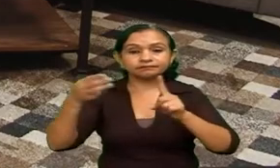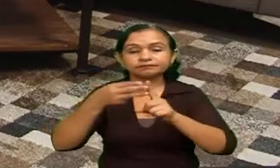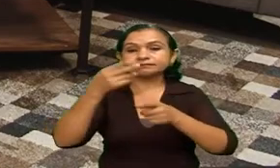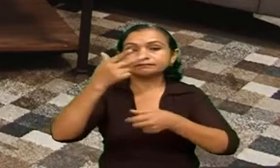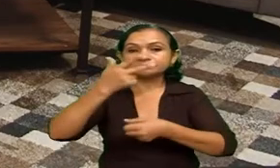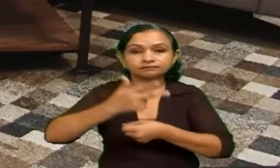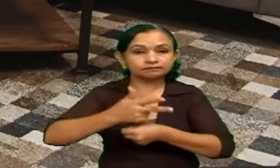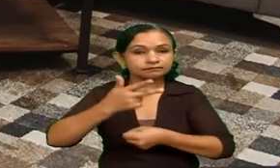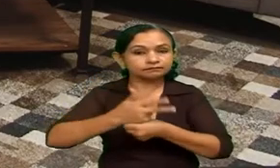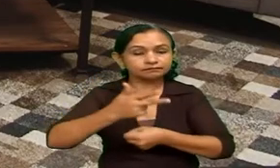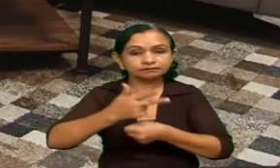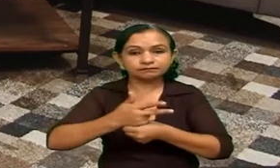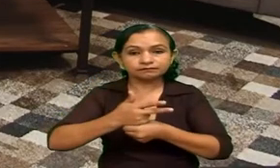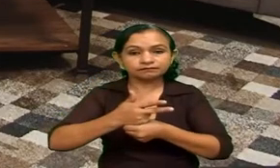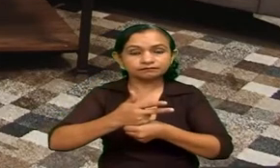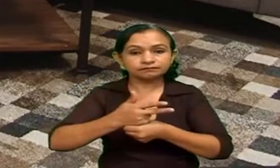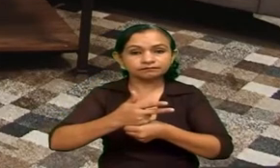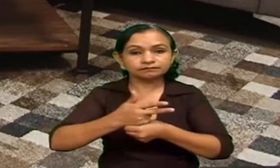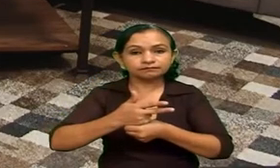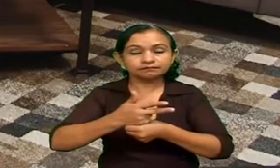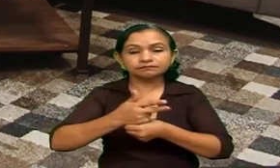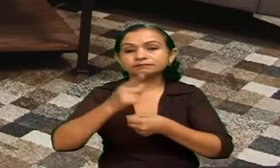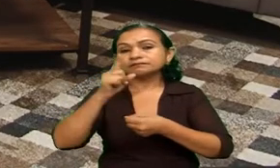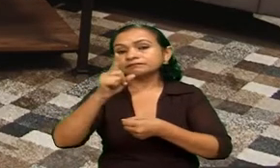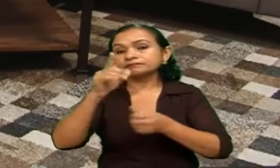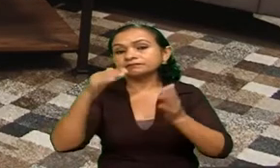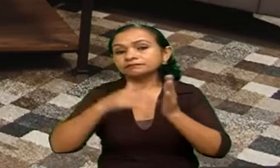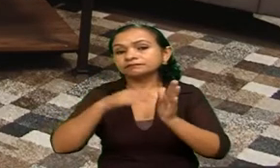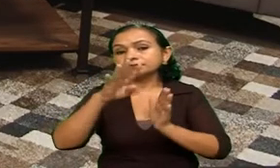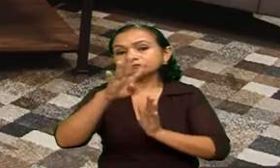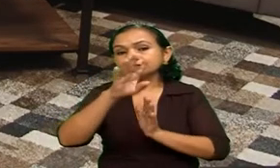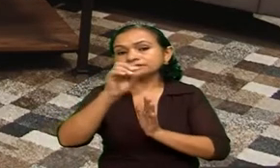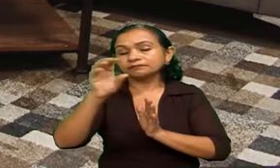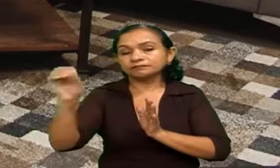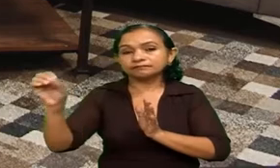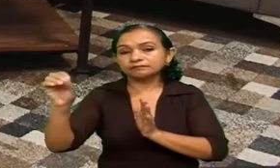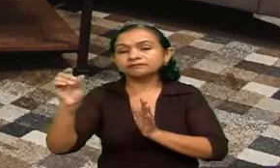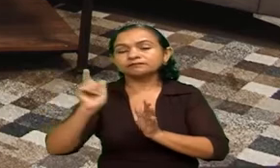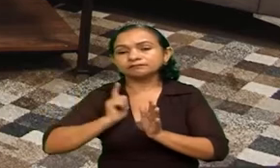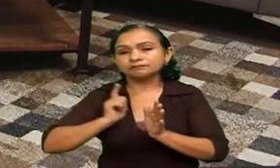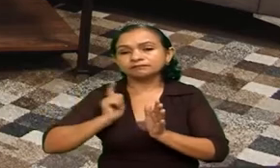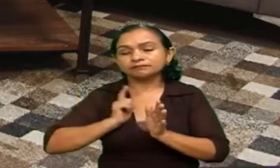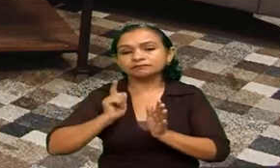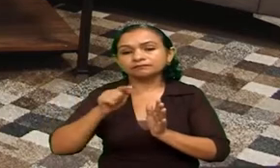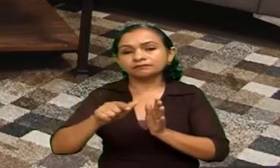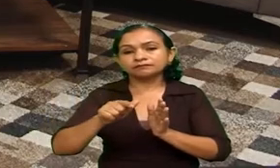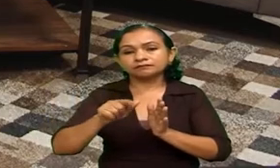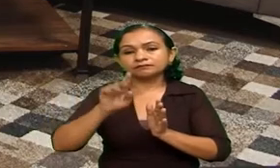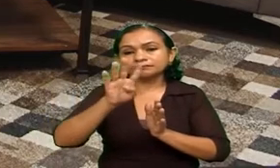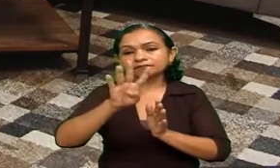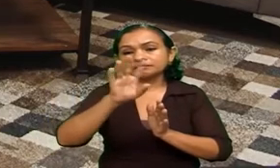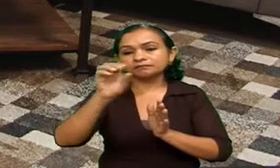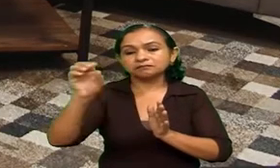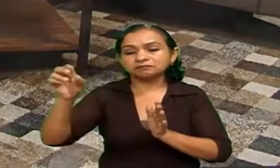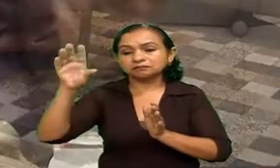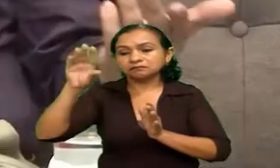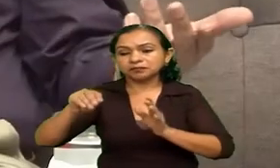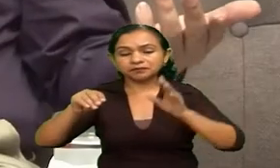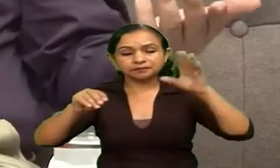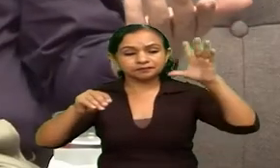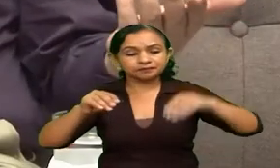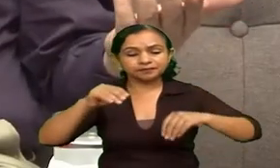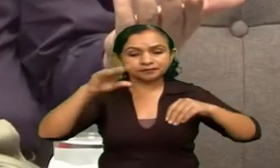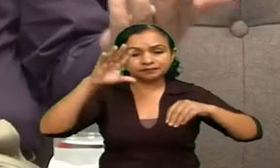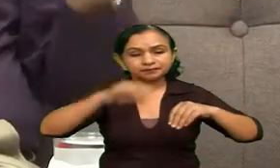Guatemala. Guatemala en más de 1.400 megavatios estaba en ese momento, pero quedaron fuera casi 400. Entonces, es